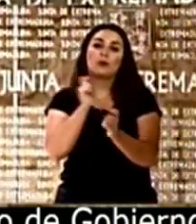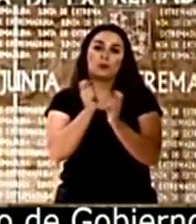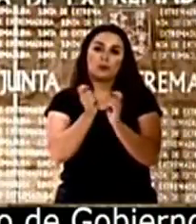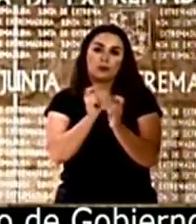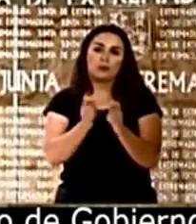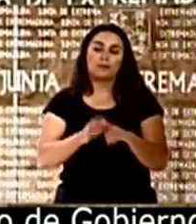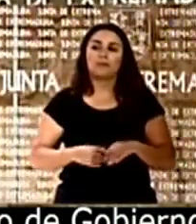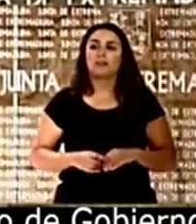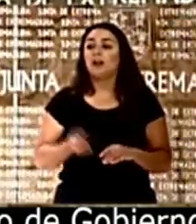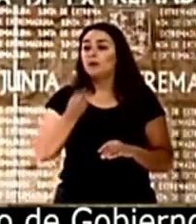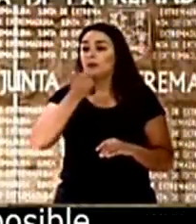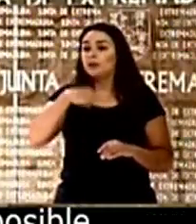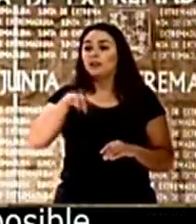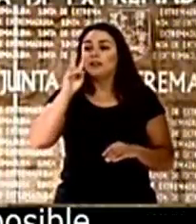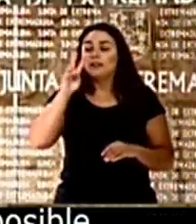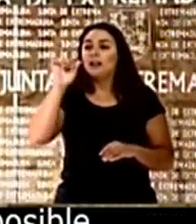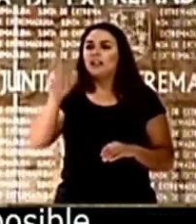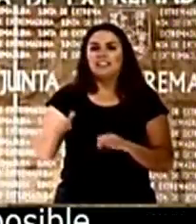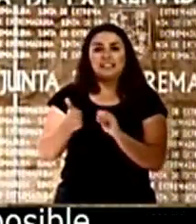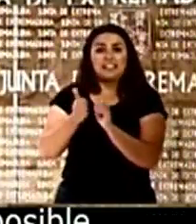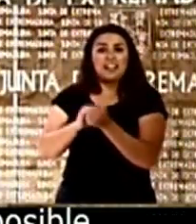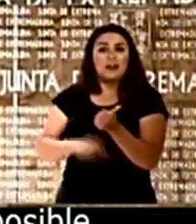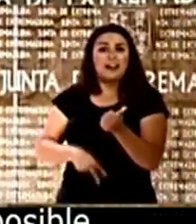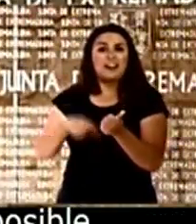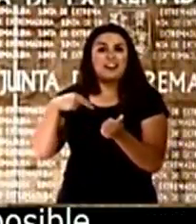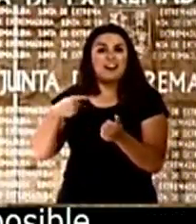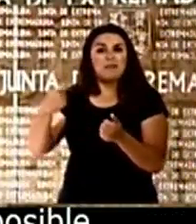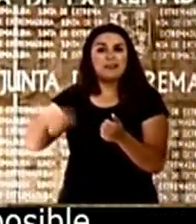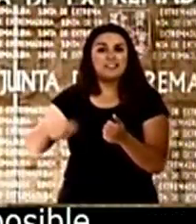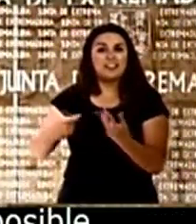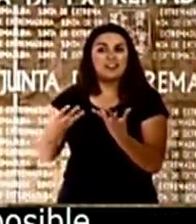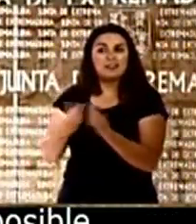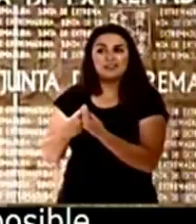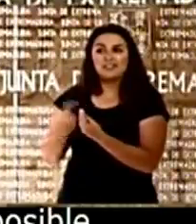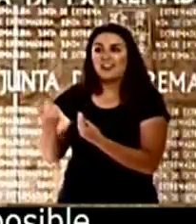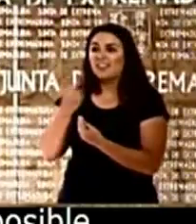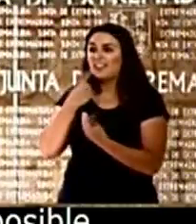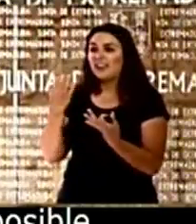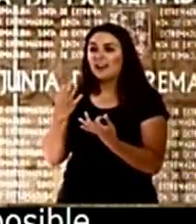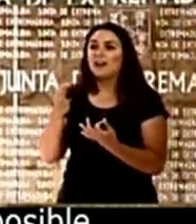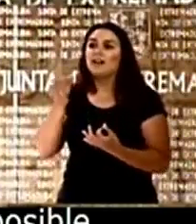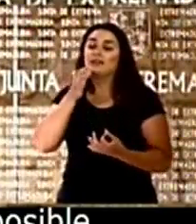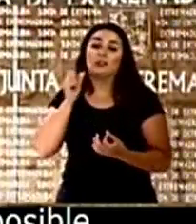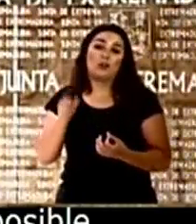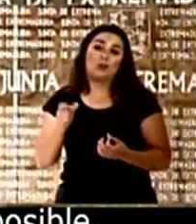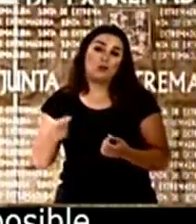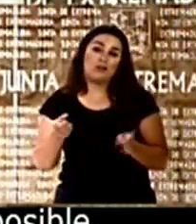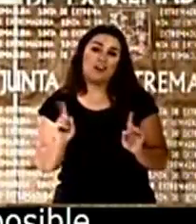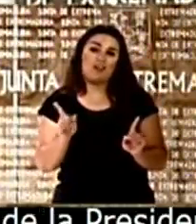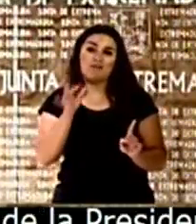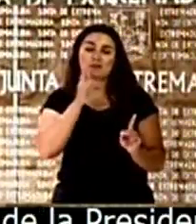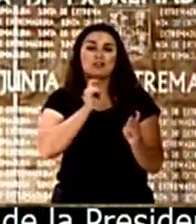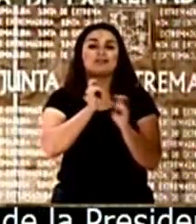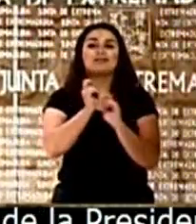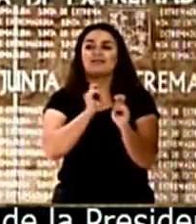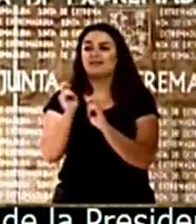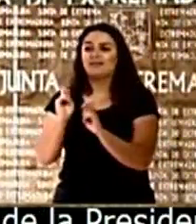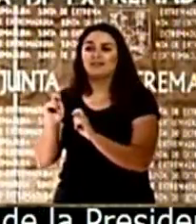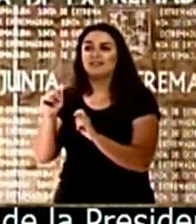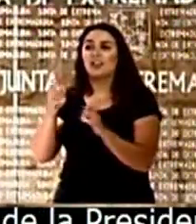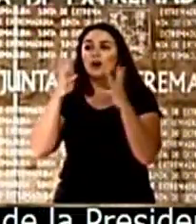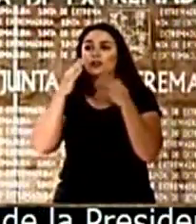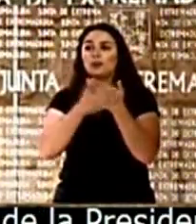Gobierno. Y dirán ustedes qué hace aquí el secretario general de la Presidencia de la Junta de Extremadura, porque no es habitual que en la rueda de prensa tras el